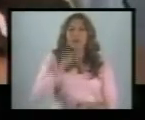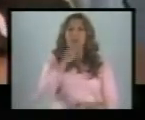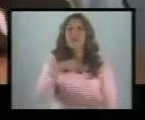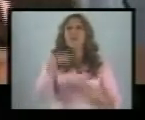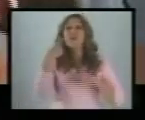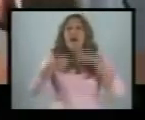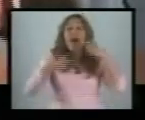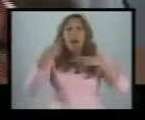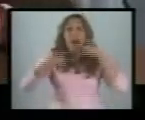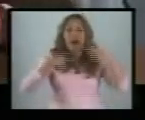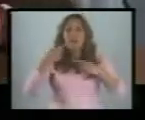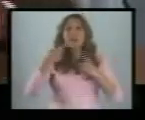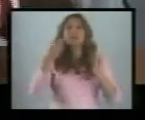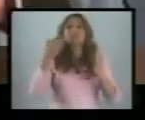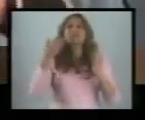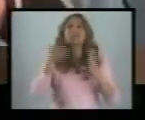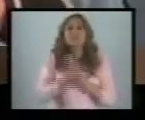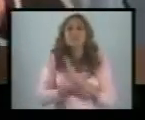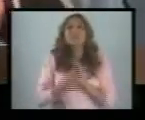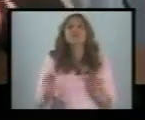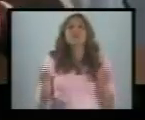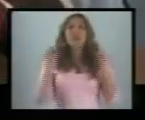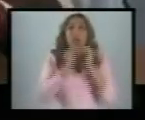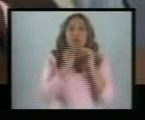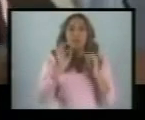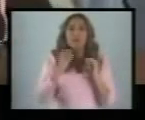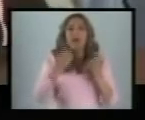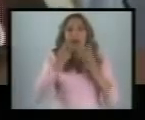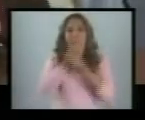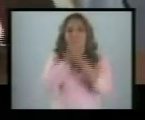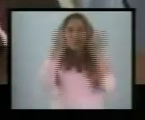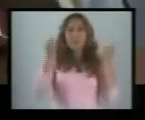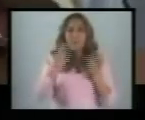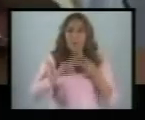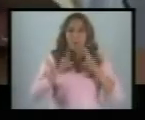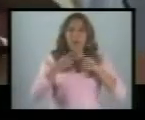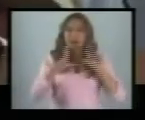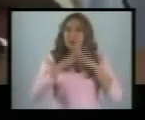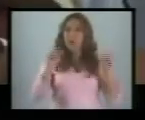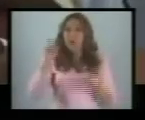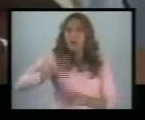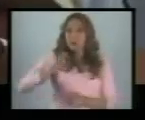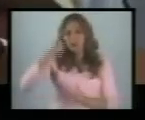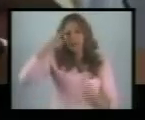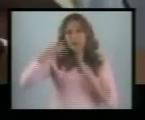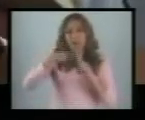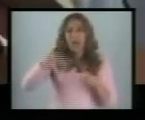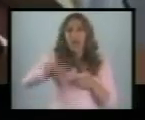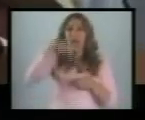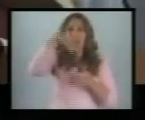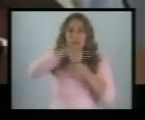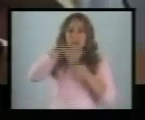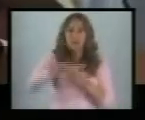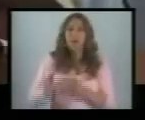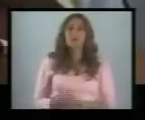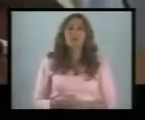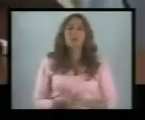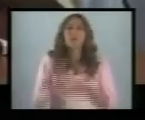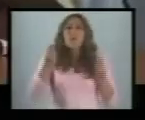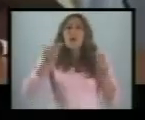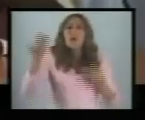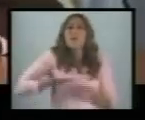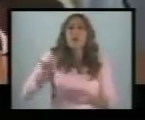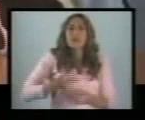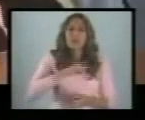mensajes sean consecuentes con el ambiente de paz que todos reivindicamos para esta elección. Es muy importante